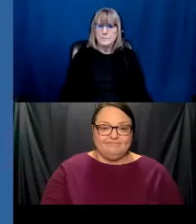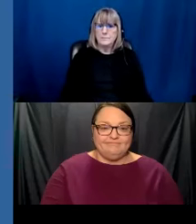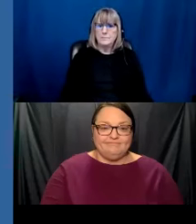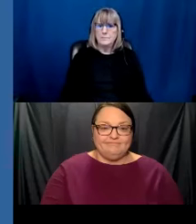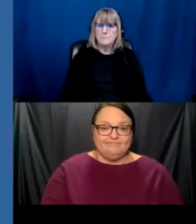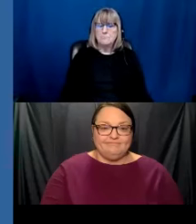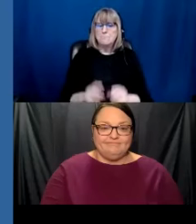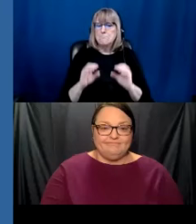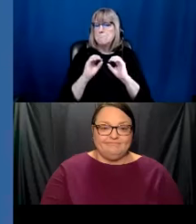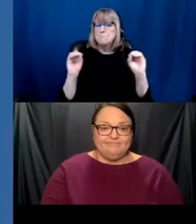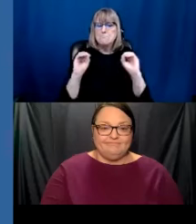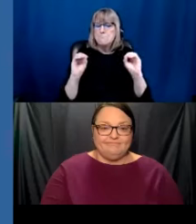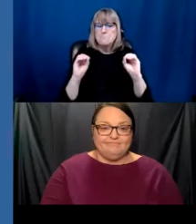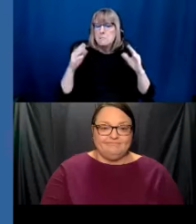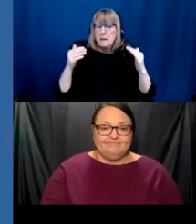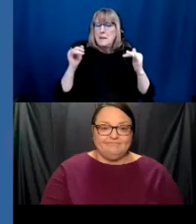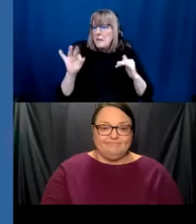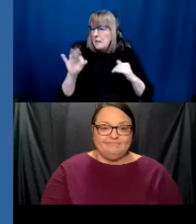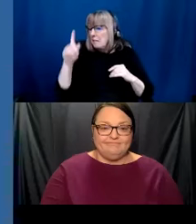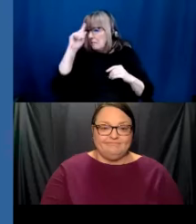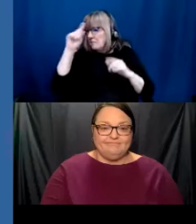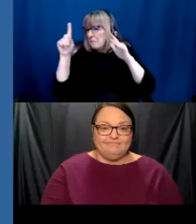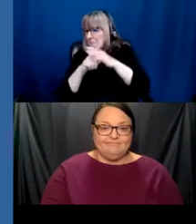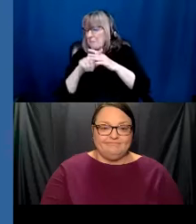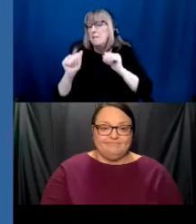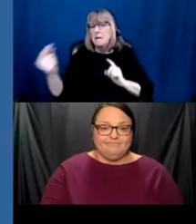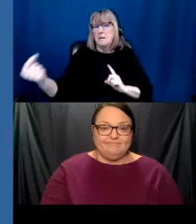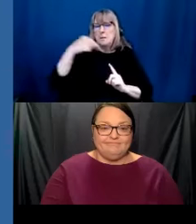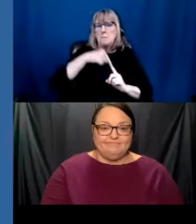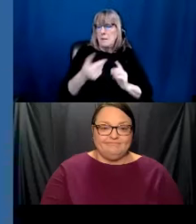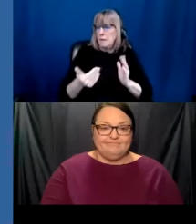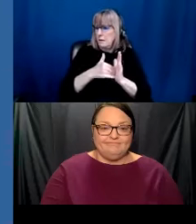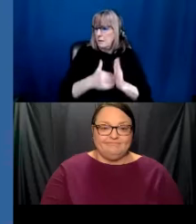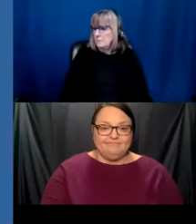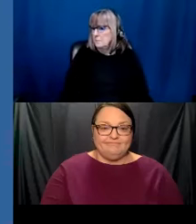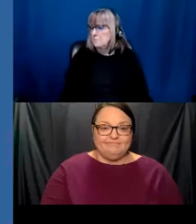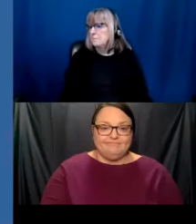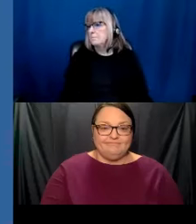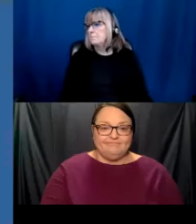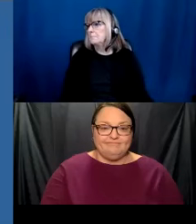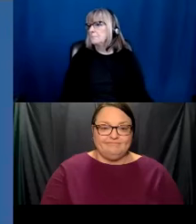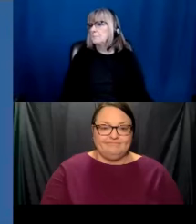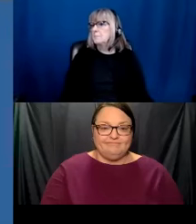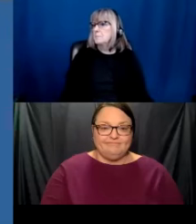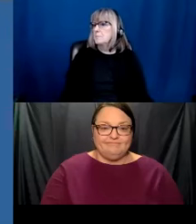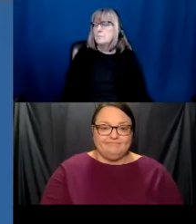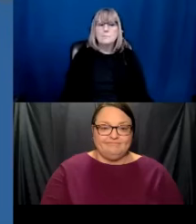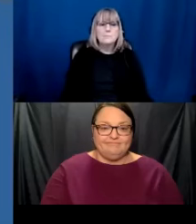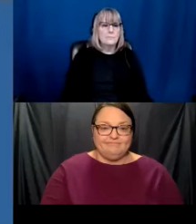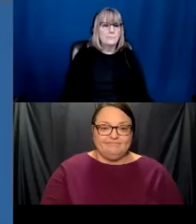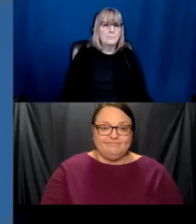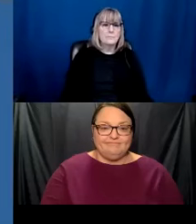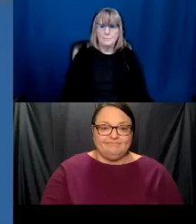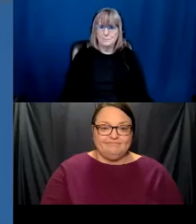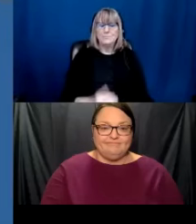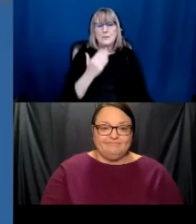Nothing yet. We can come back to it if there are any questions. Podemos regresar si alguien presenta alguna pregunta.